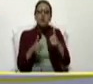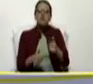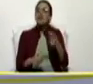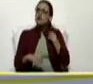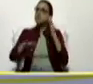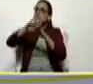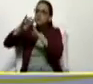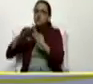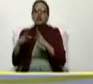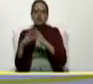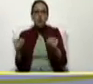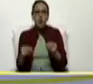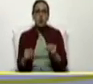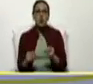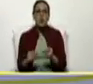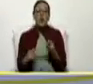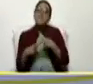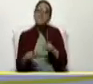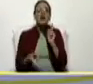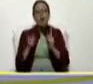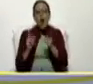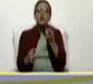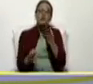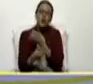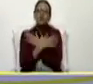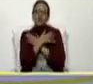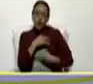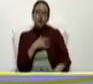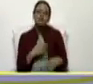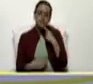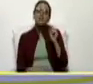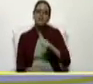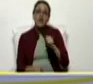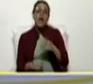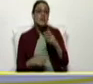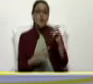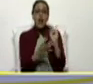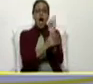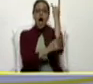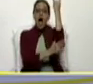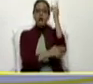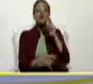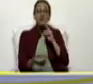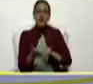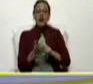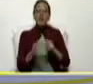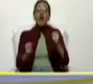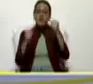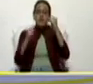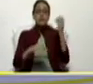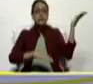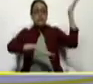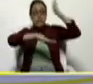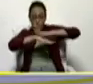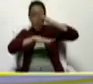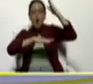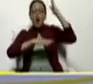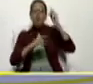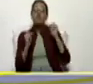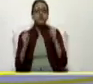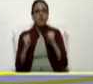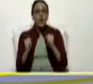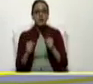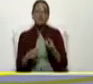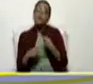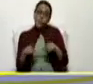todo pero golpeados por todo el cuerpo el árbol nos impactó muy fuerte bueno así somos